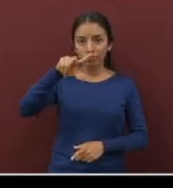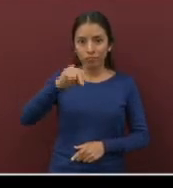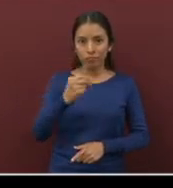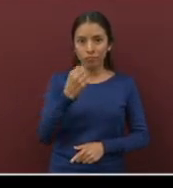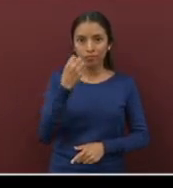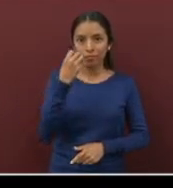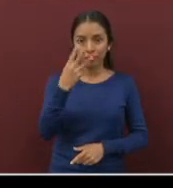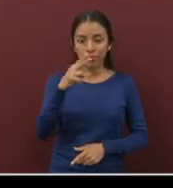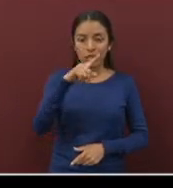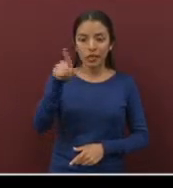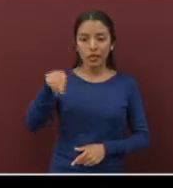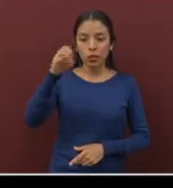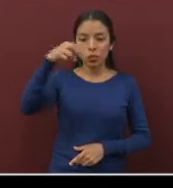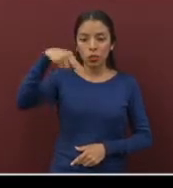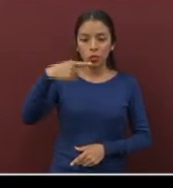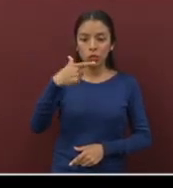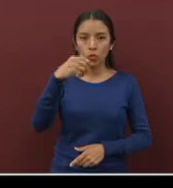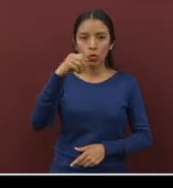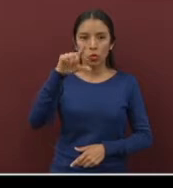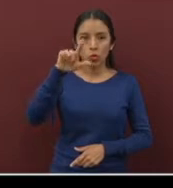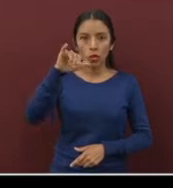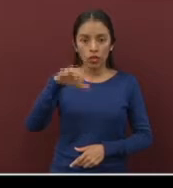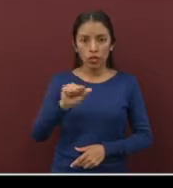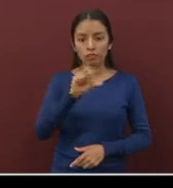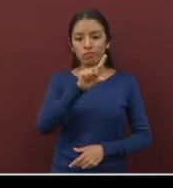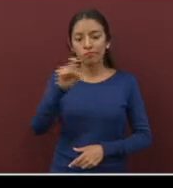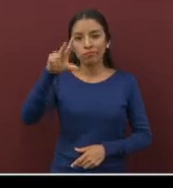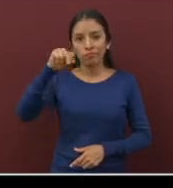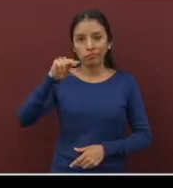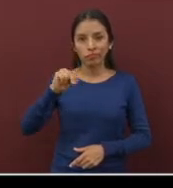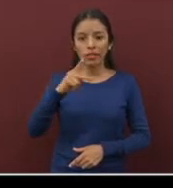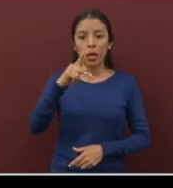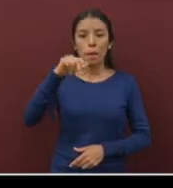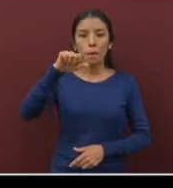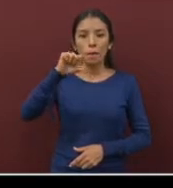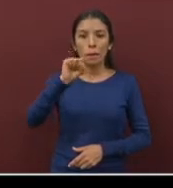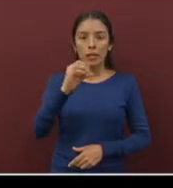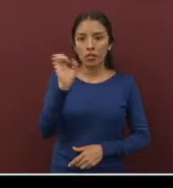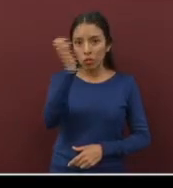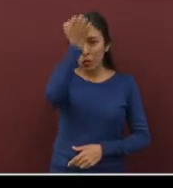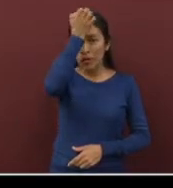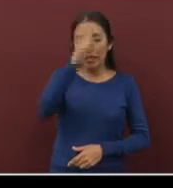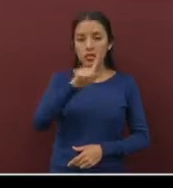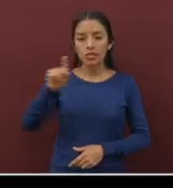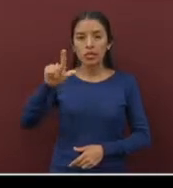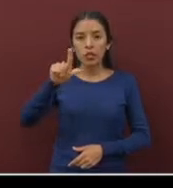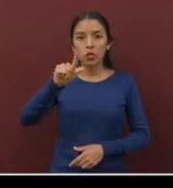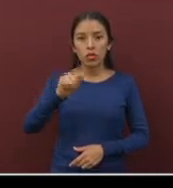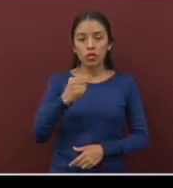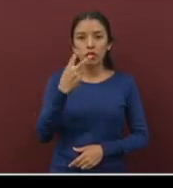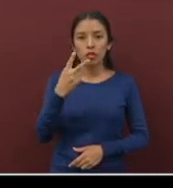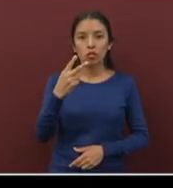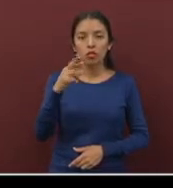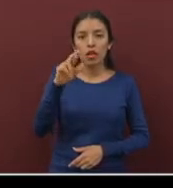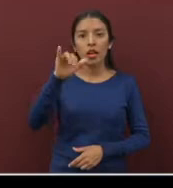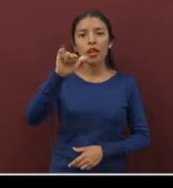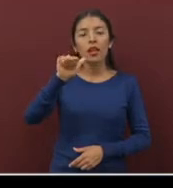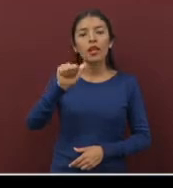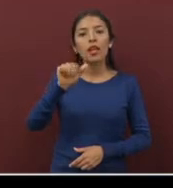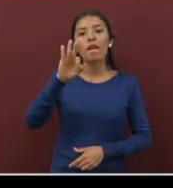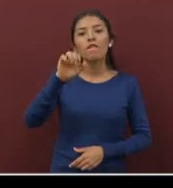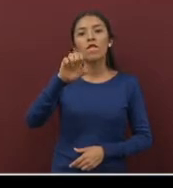zongolica con 180 paso de ovejas 172 rafael delgado